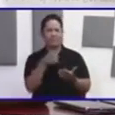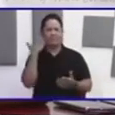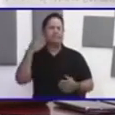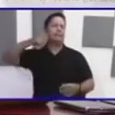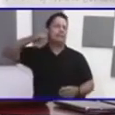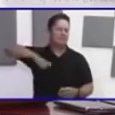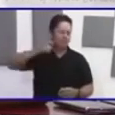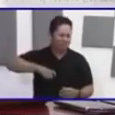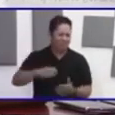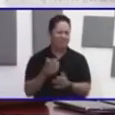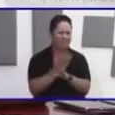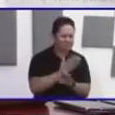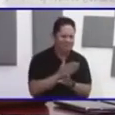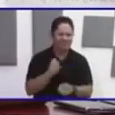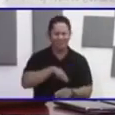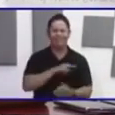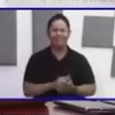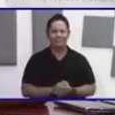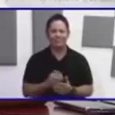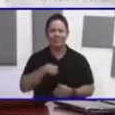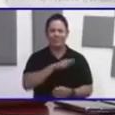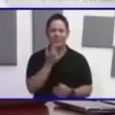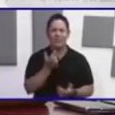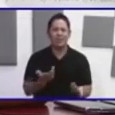amerita, pero desde luego no queremos que pase